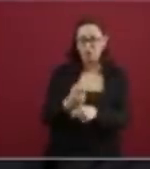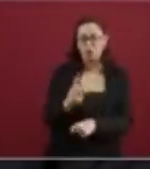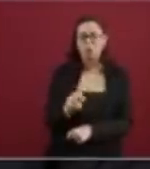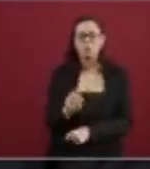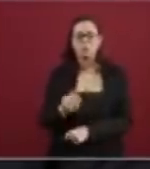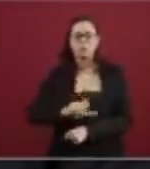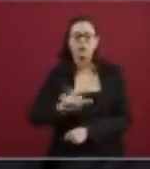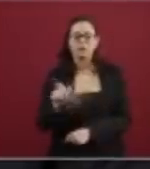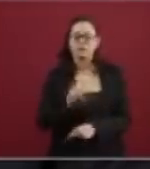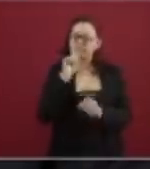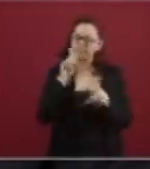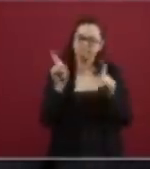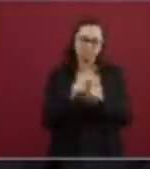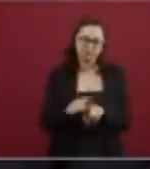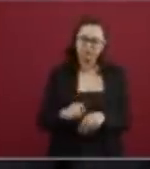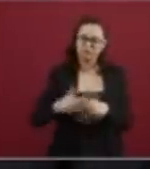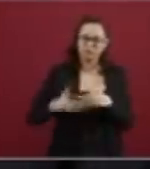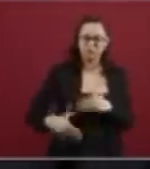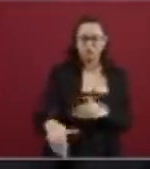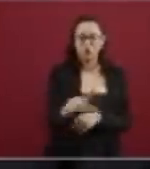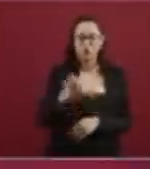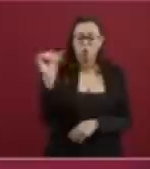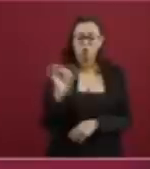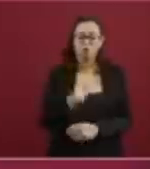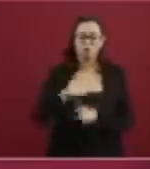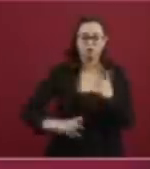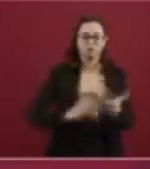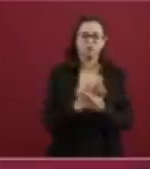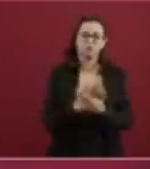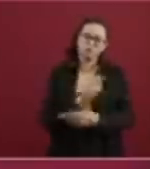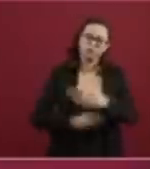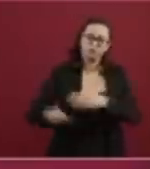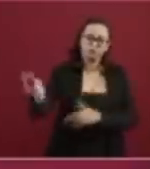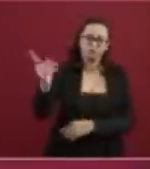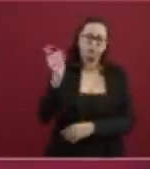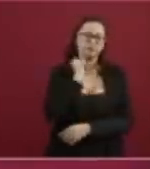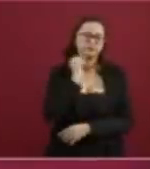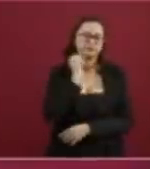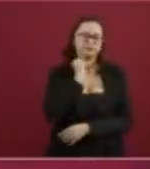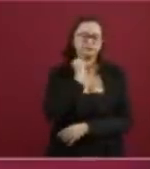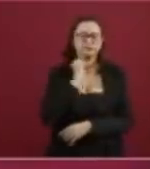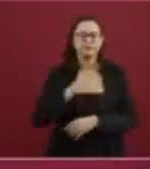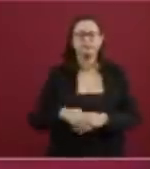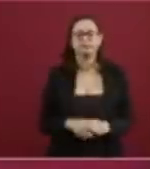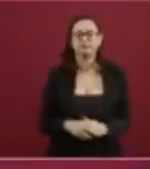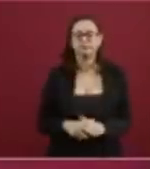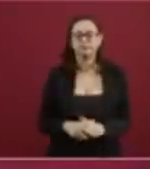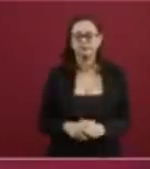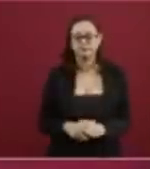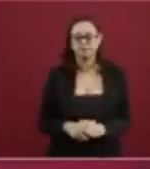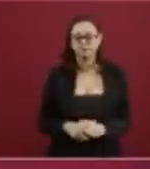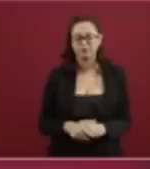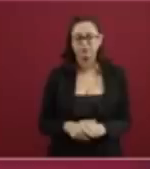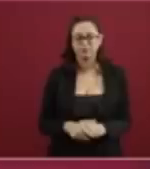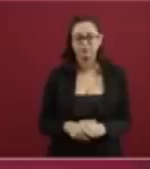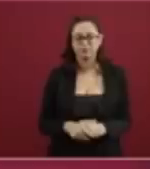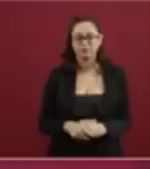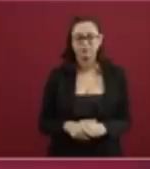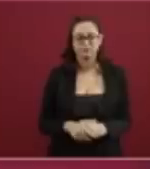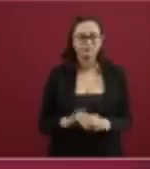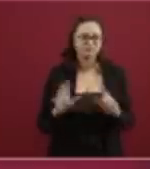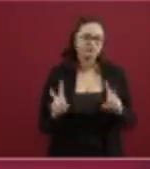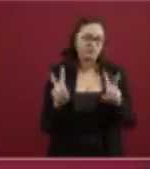vamos a presentar el día de hoy estas propuestas al Senado de la República. Eso es en